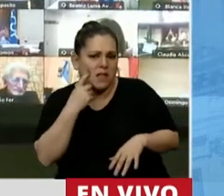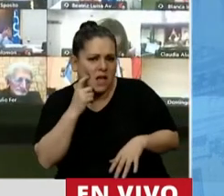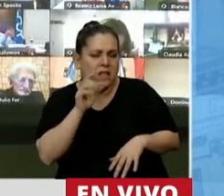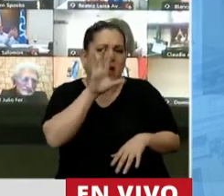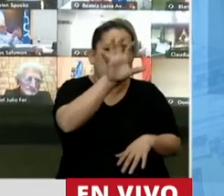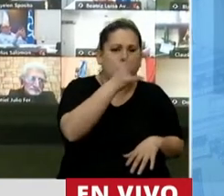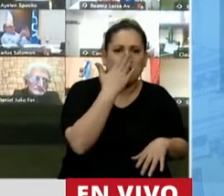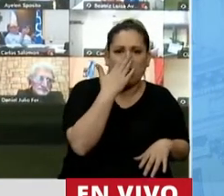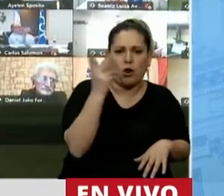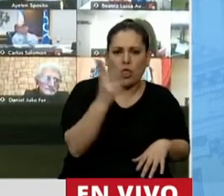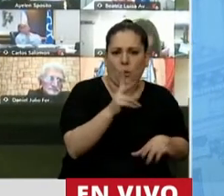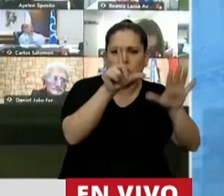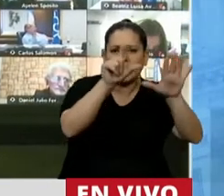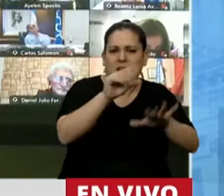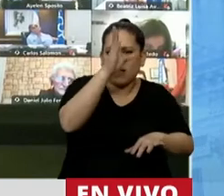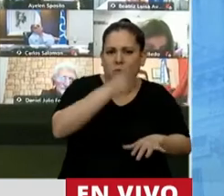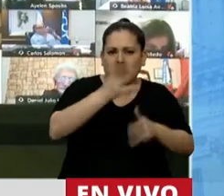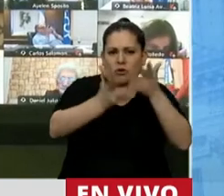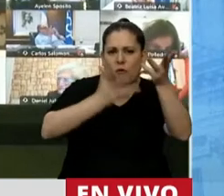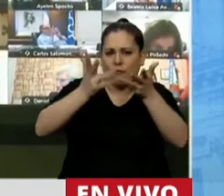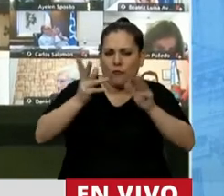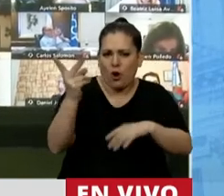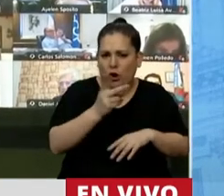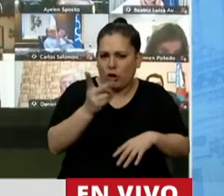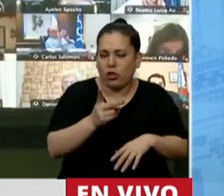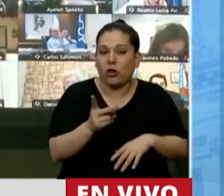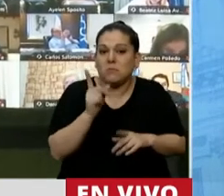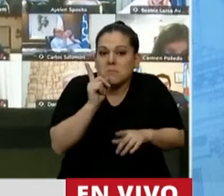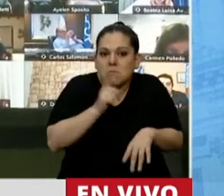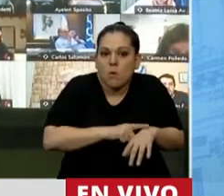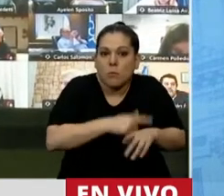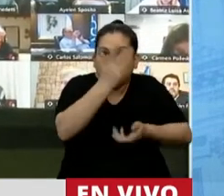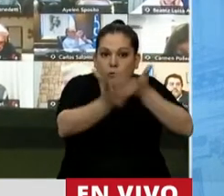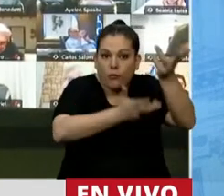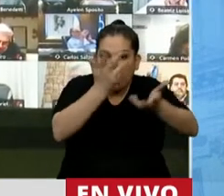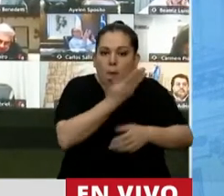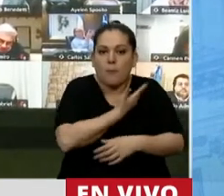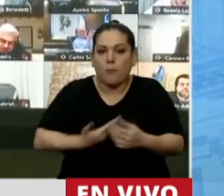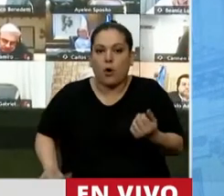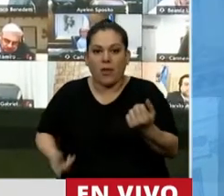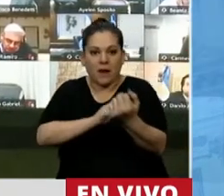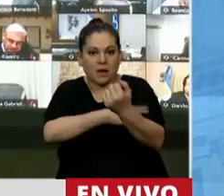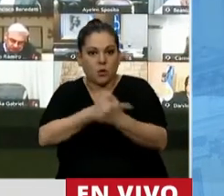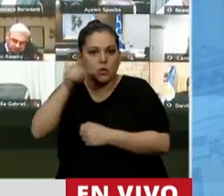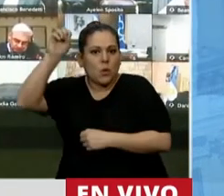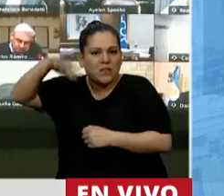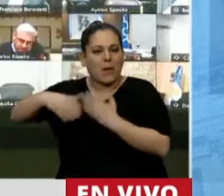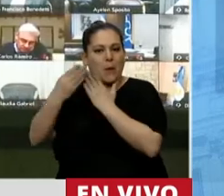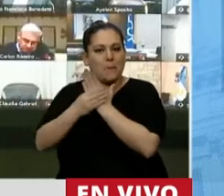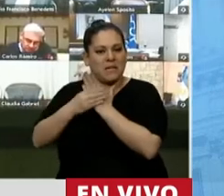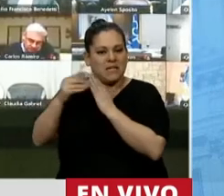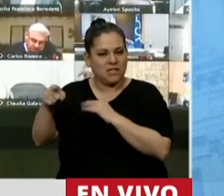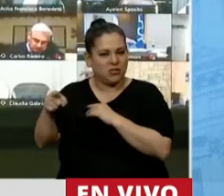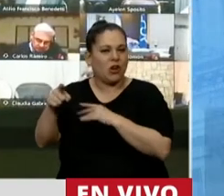de Córdoba. Sin embargo, mientras eso ocurría, el Ejecutivo, de la mano del ministro que estaba aquí sentado hoy